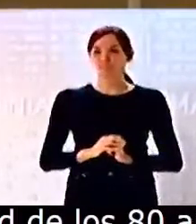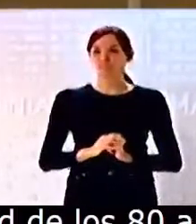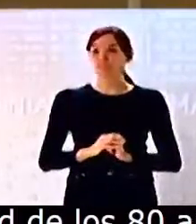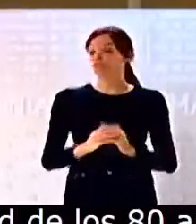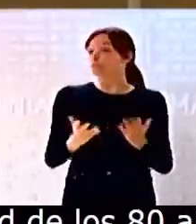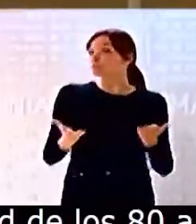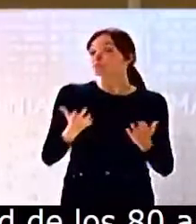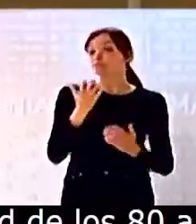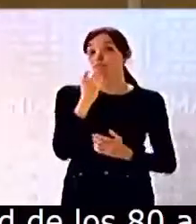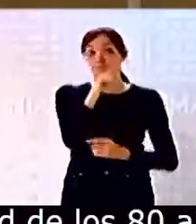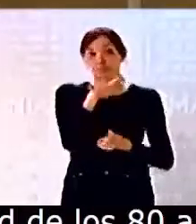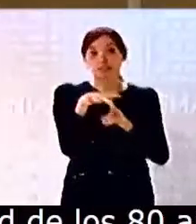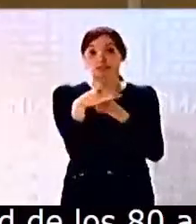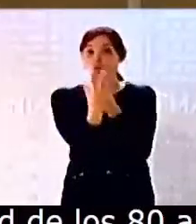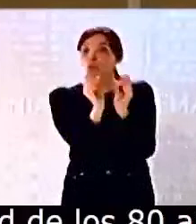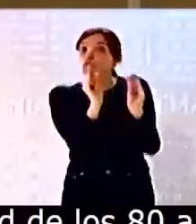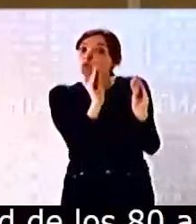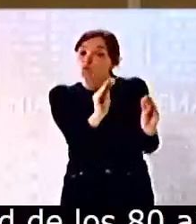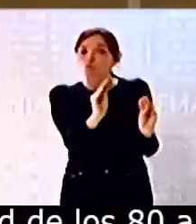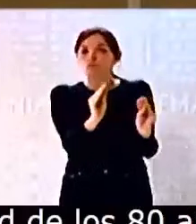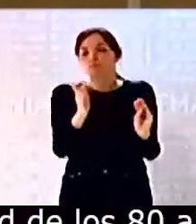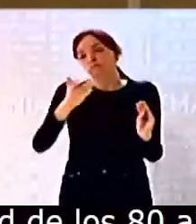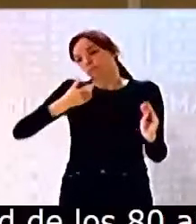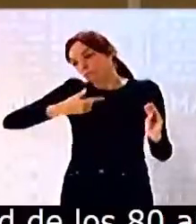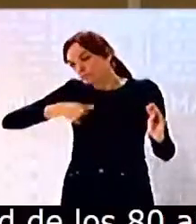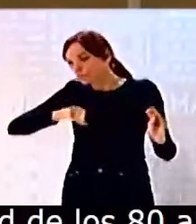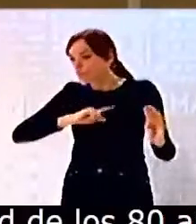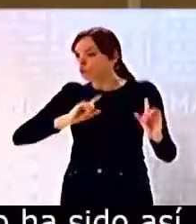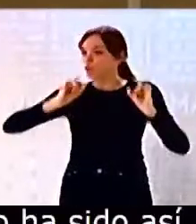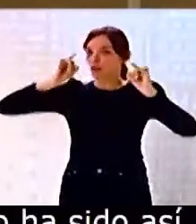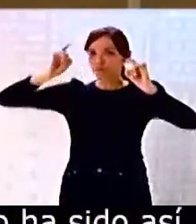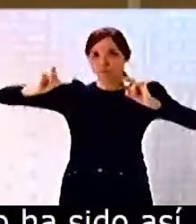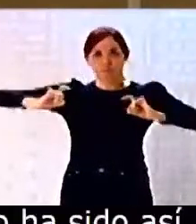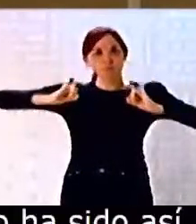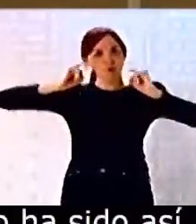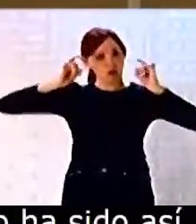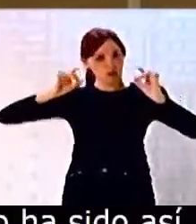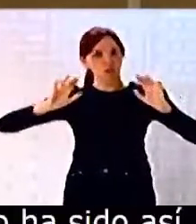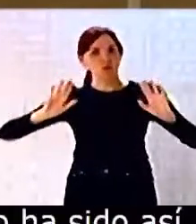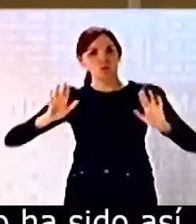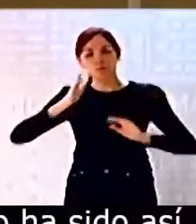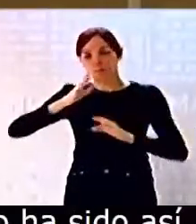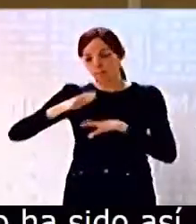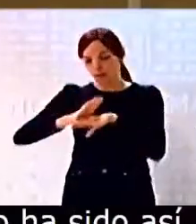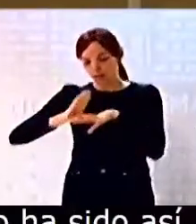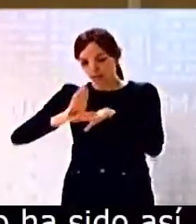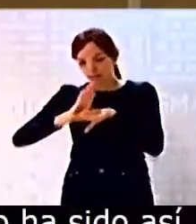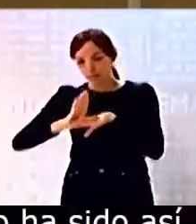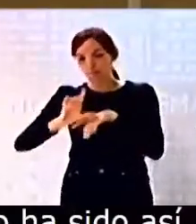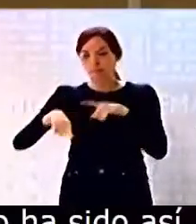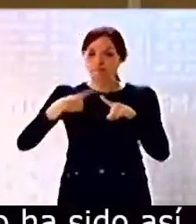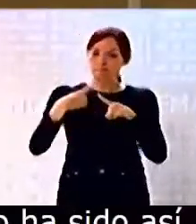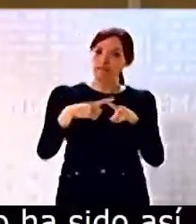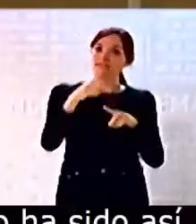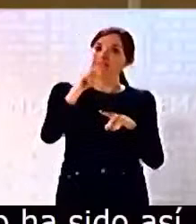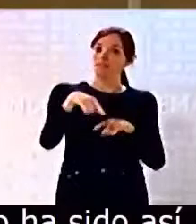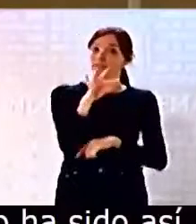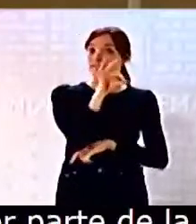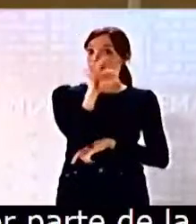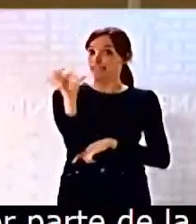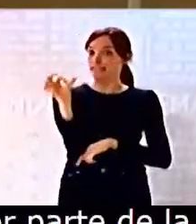Si esto ha sido así, aunque nosotros vamos a intentar hacer un esfuerzo por parte de la Consejería y por parte del Servicio Extremeño de